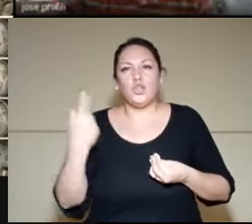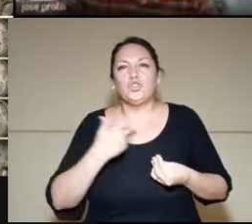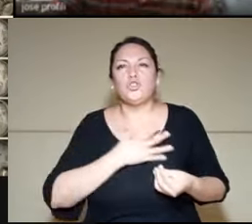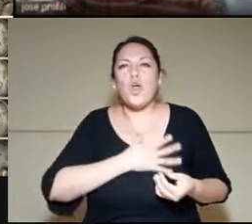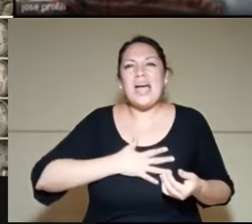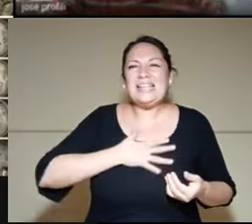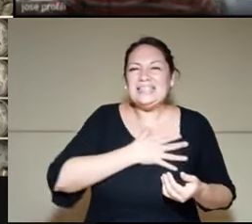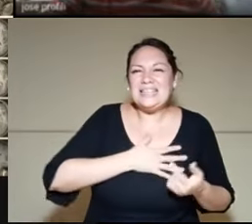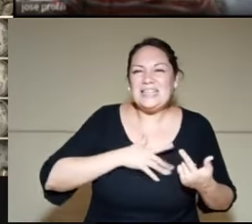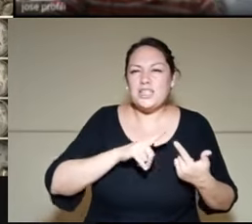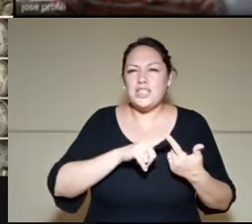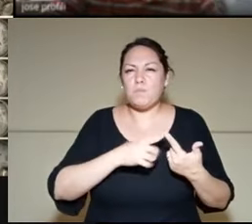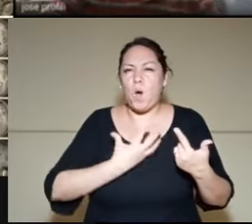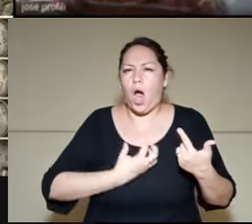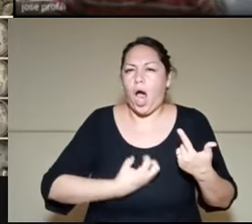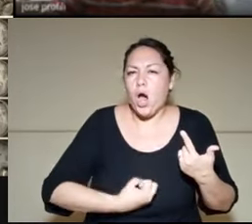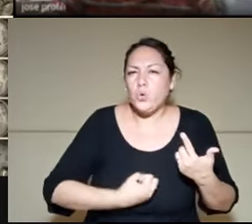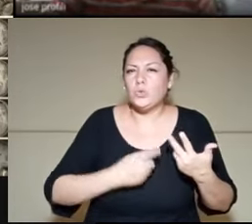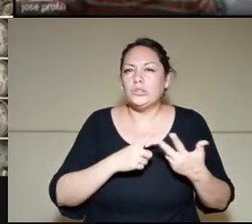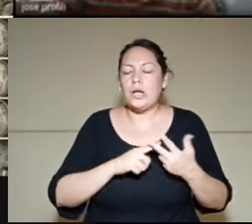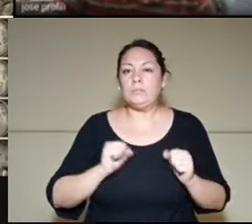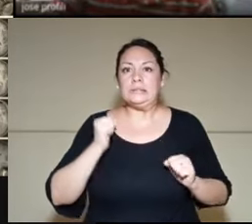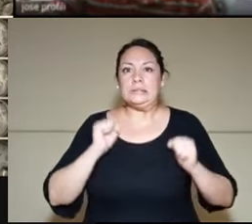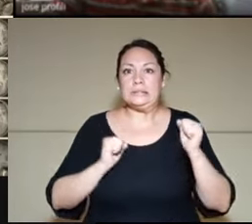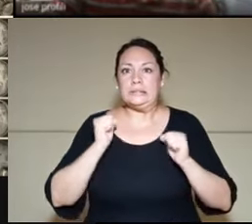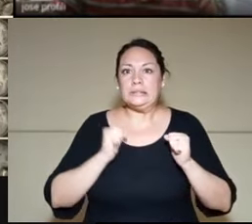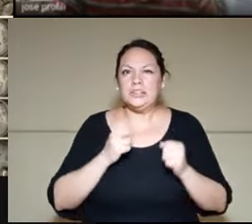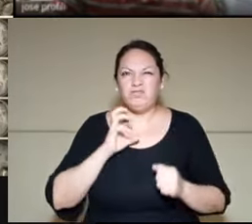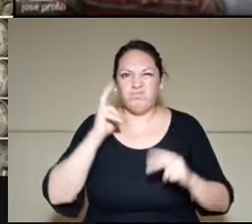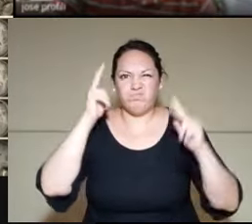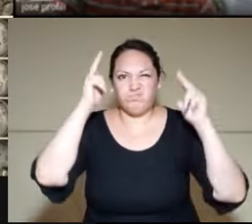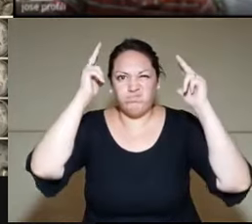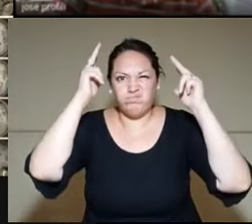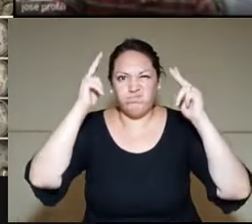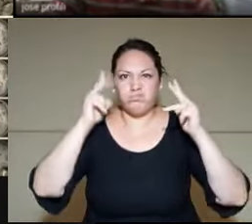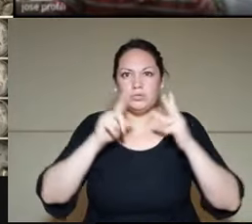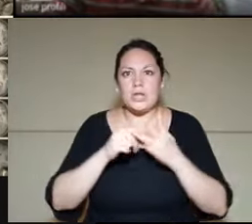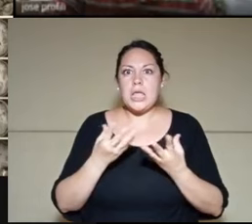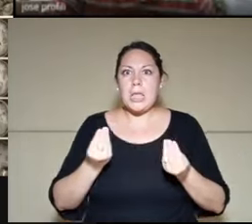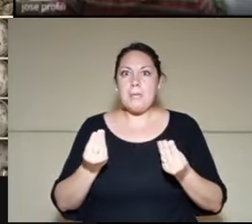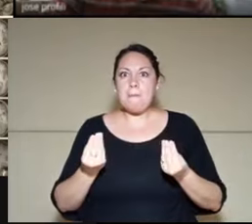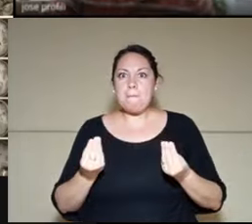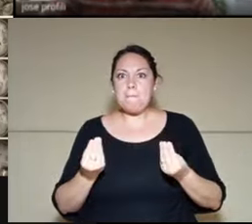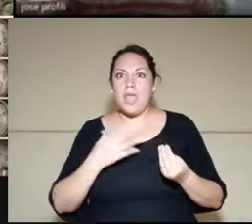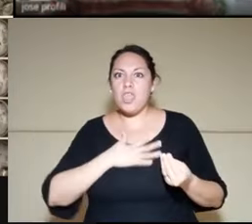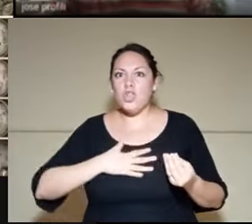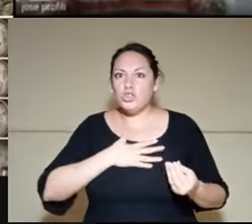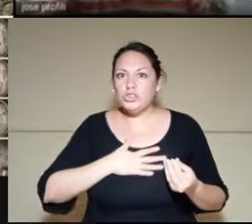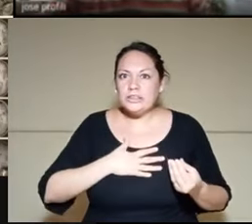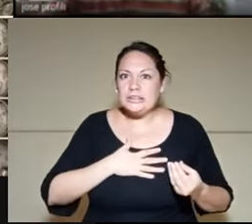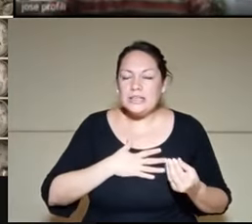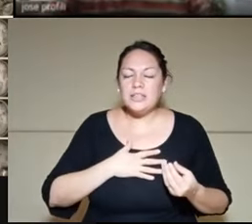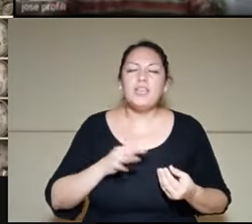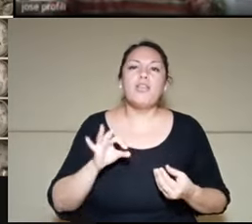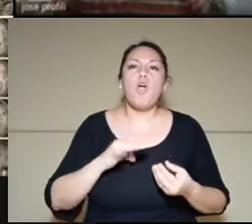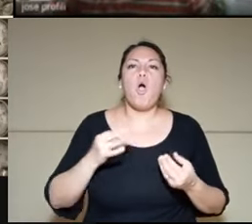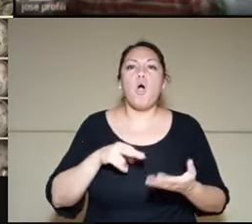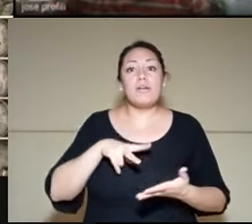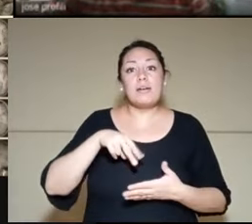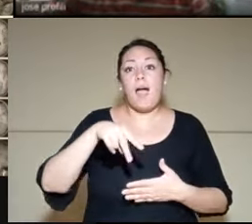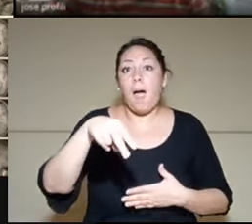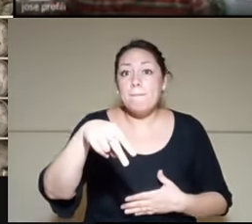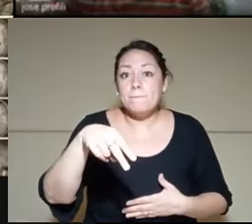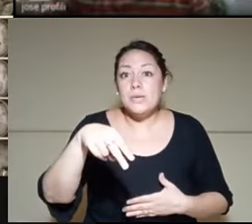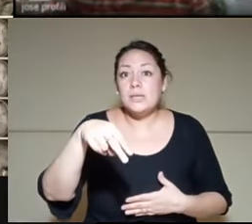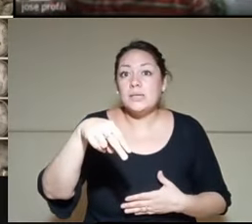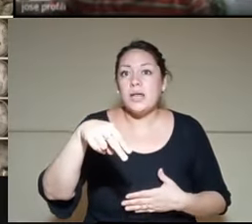Nosotros sentimos, nosotros nos angustiamos, nos ponemos ansiosos, nos enojamos, tenemos miedo, nos